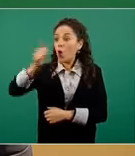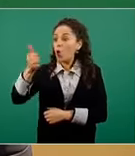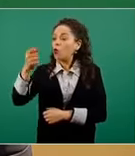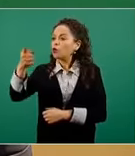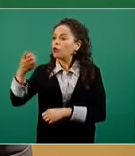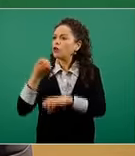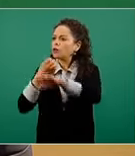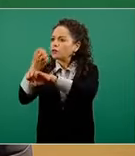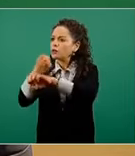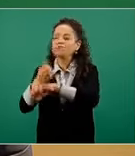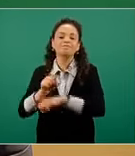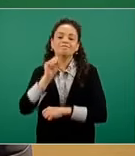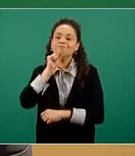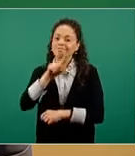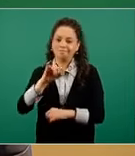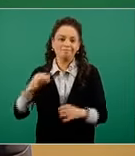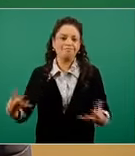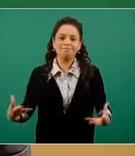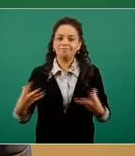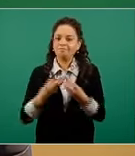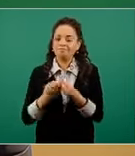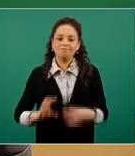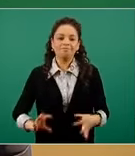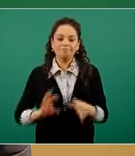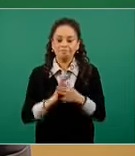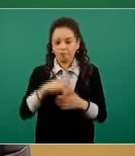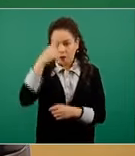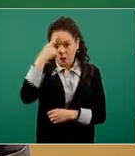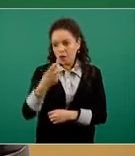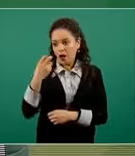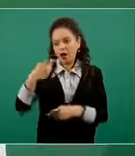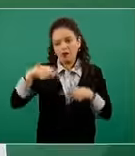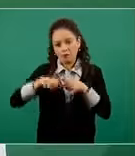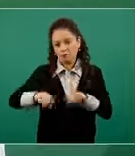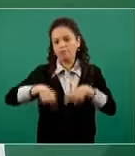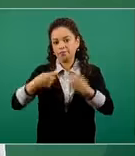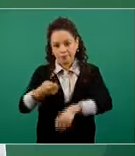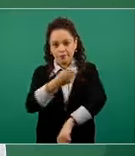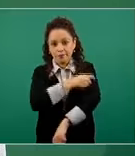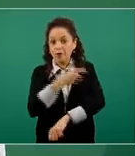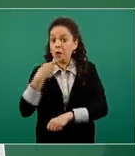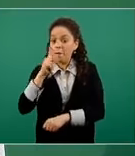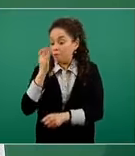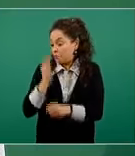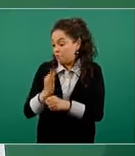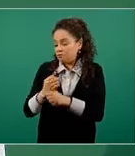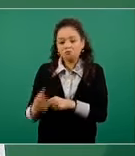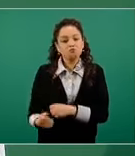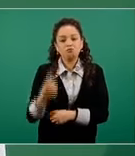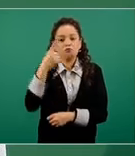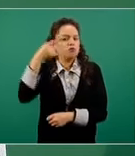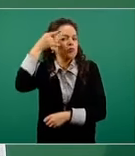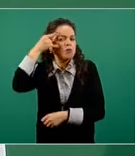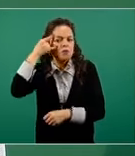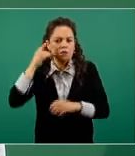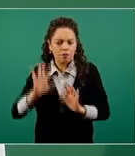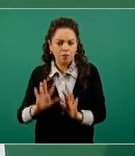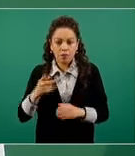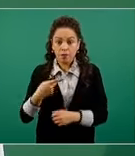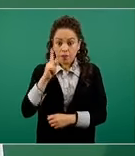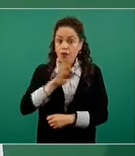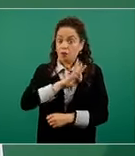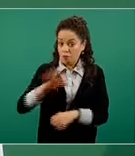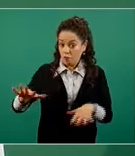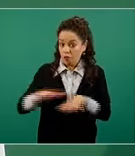podría haberse incluido en esta iniciativa. Sin embargo, es Campeche. Ahora, ¿que Campeche puede subir su nivel de